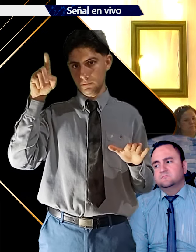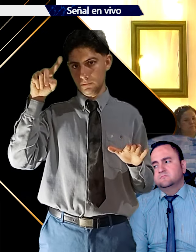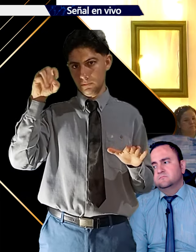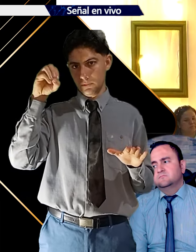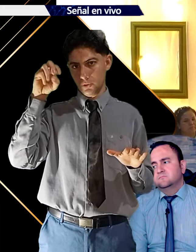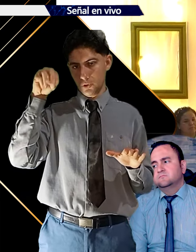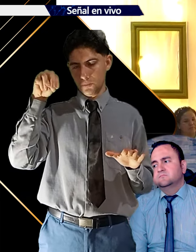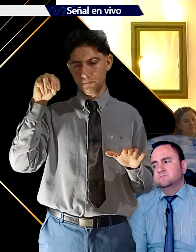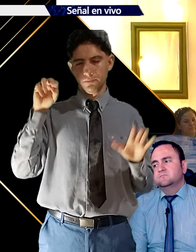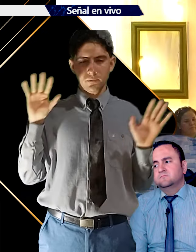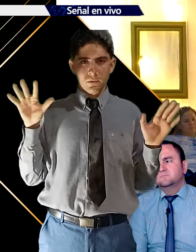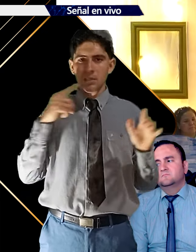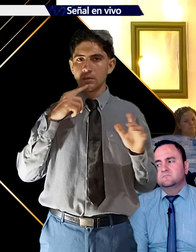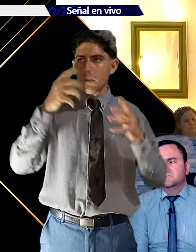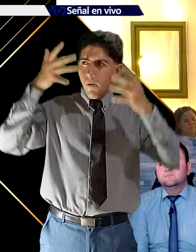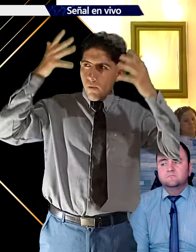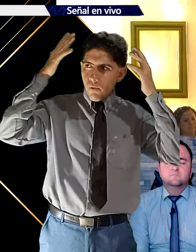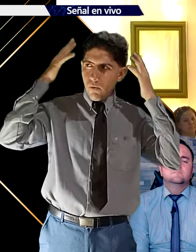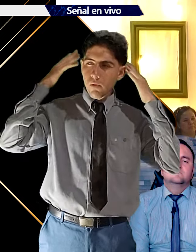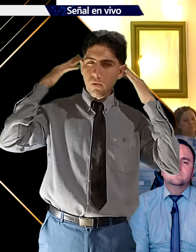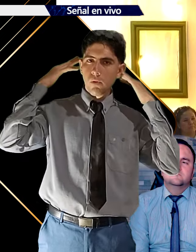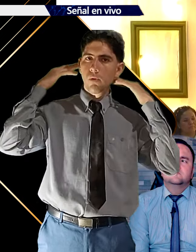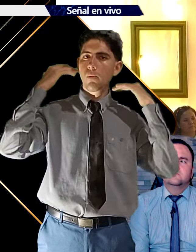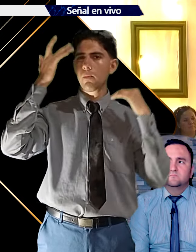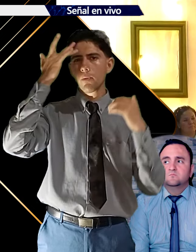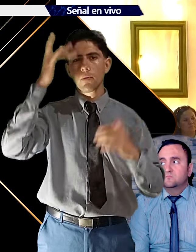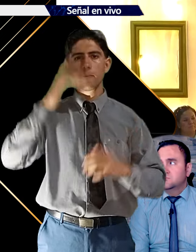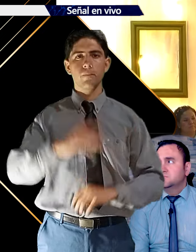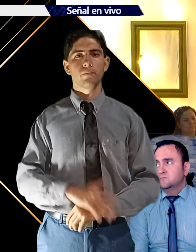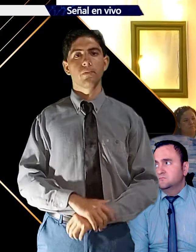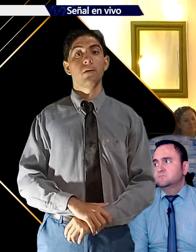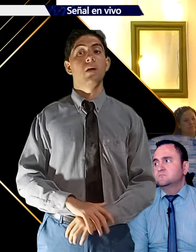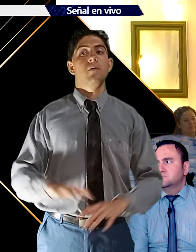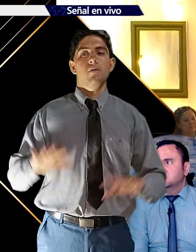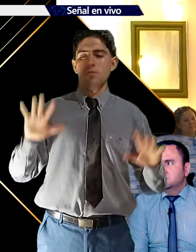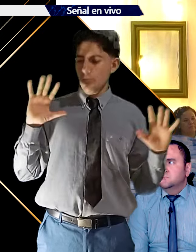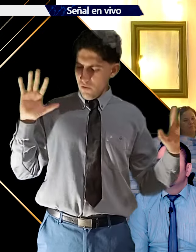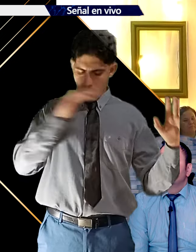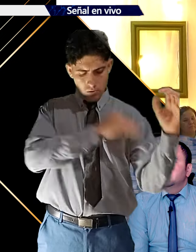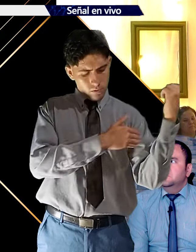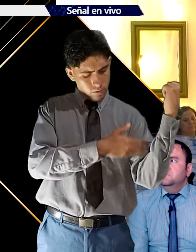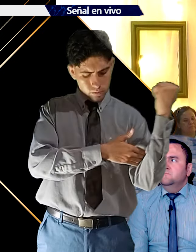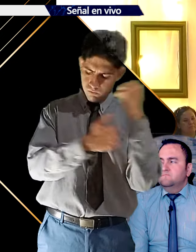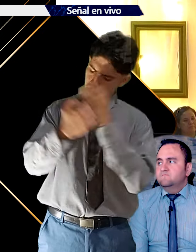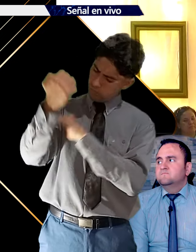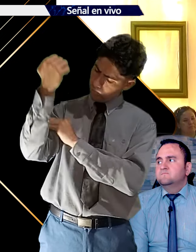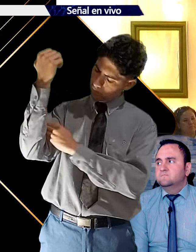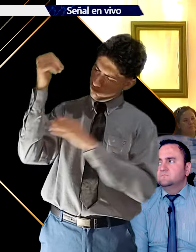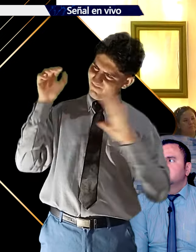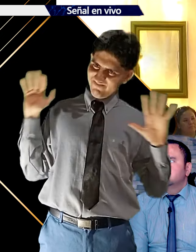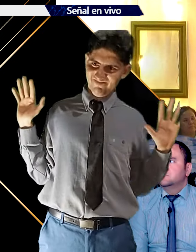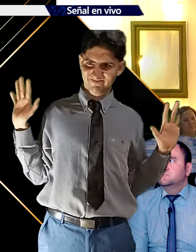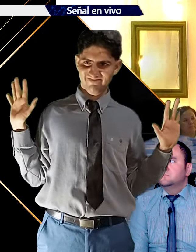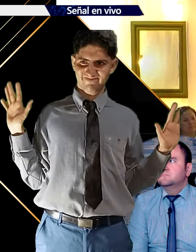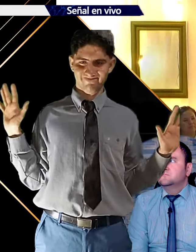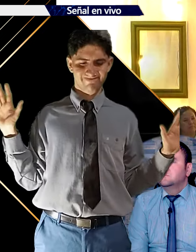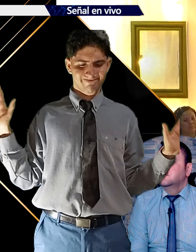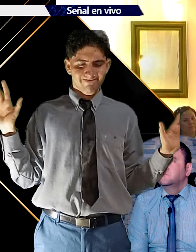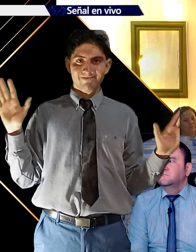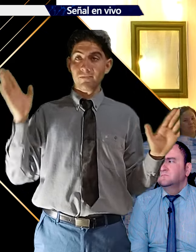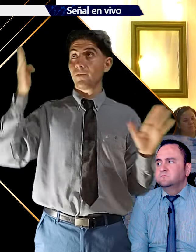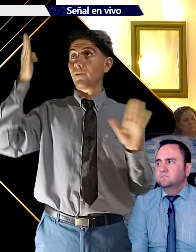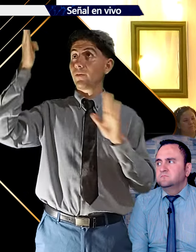Sansón melena. ¿Y por qué le dicen melena? Dice: porque fue una